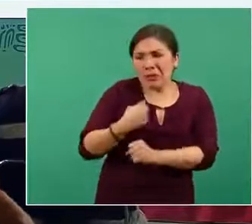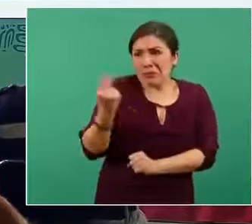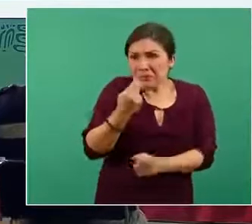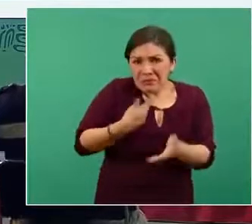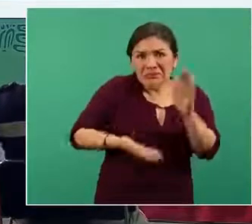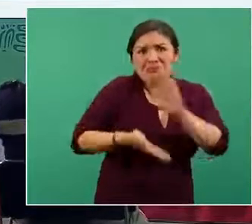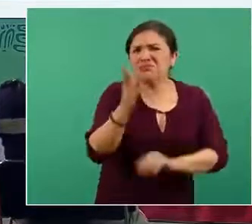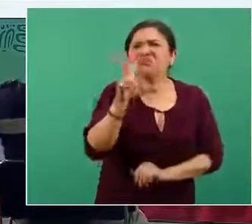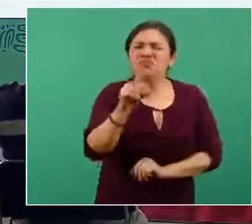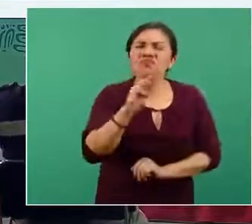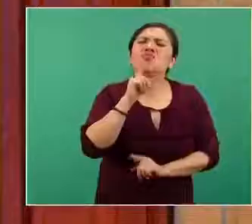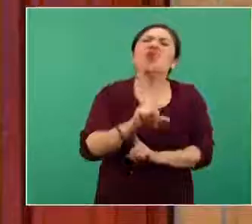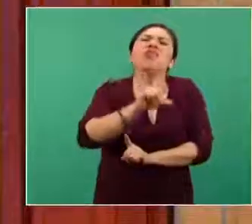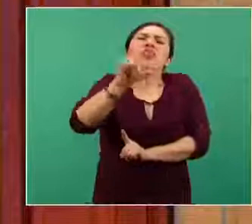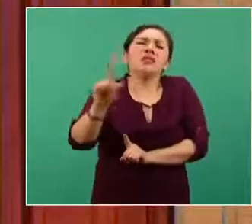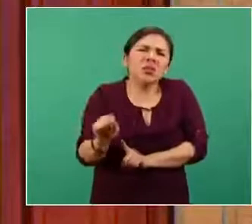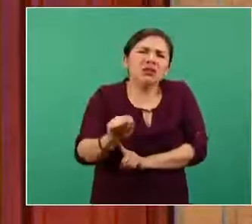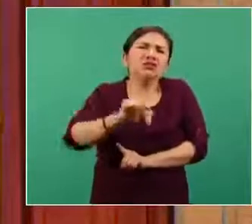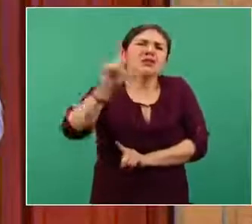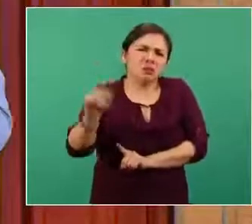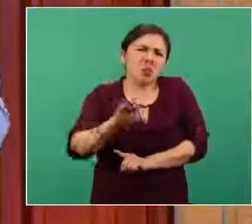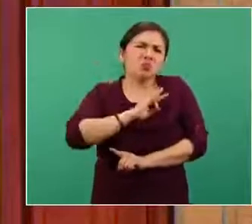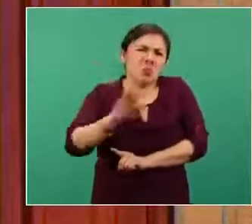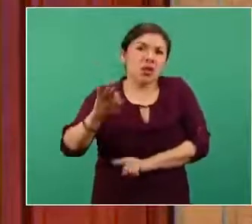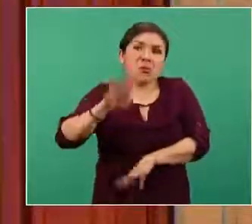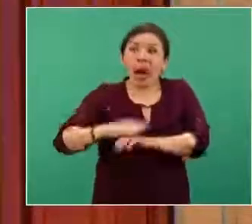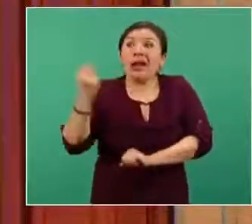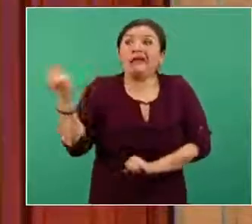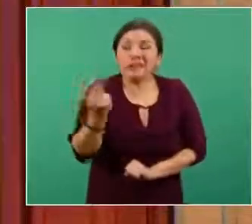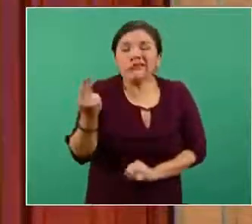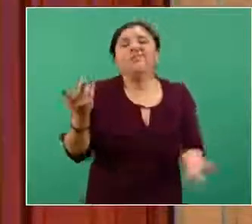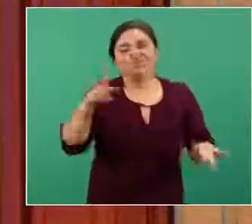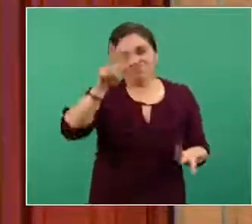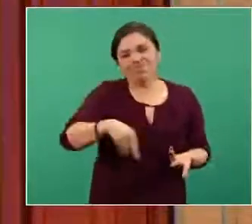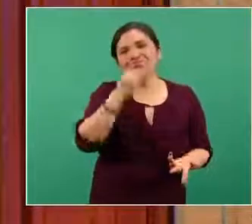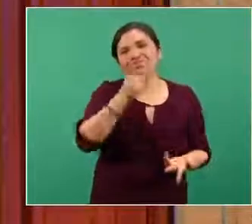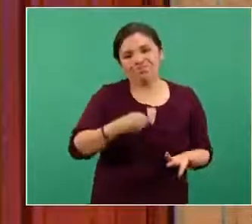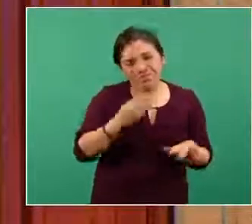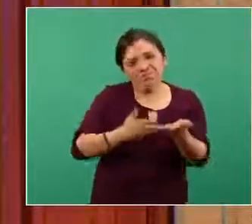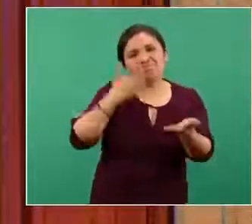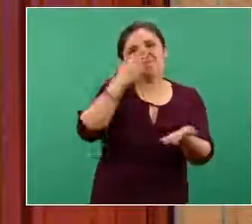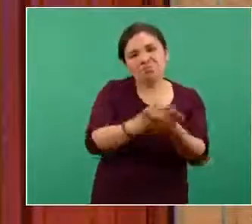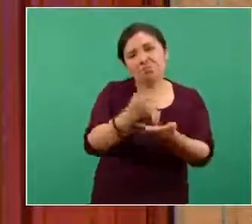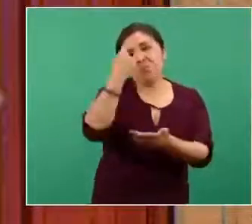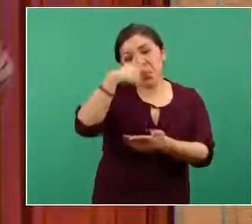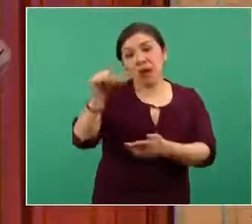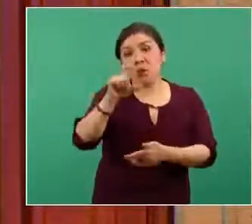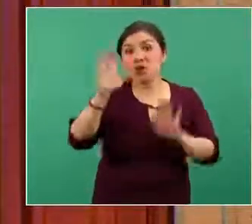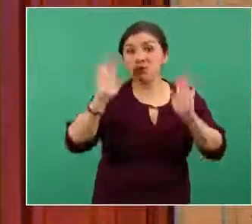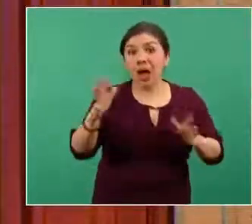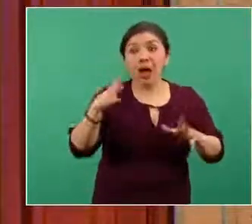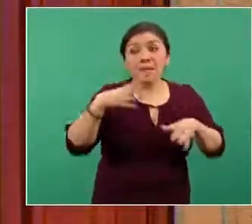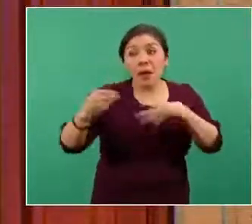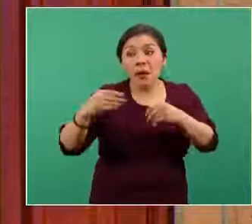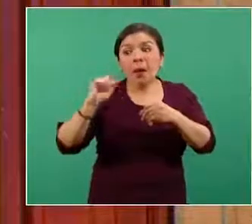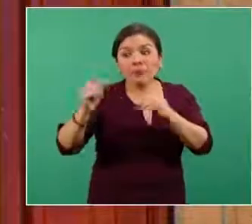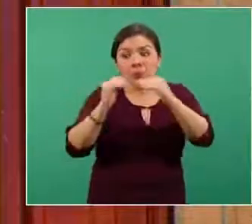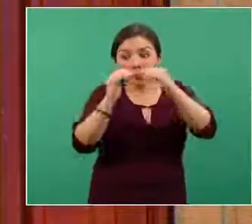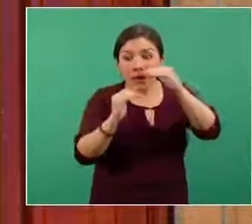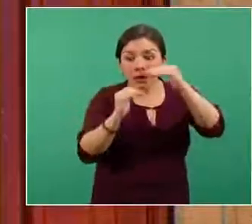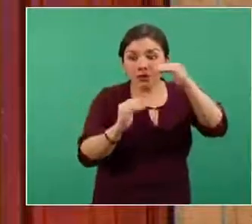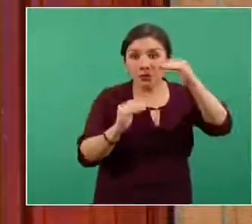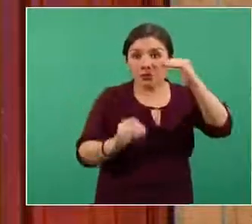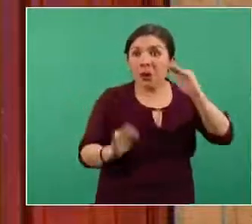para tiempos posteriores en donde obviamente tengamos un comportamiento epidémico todavía menor y de